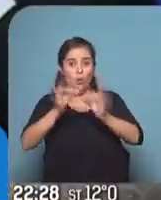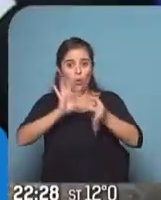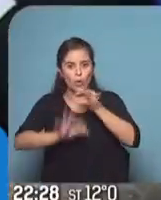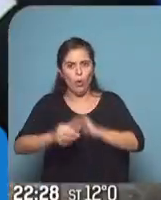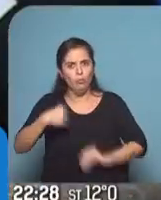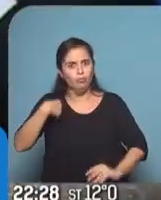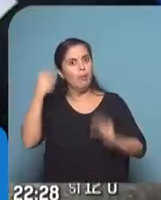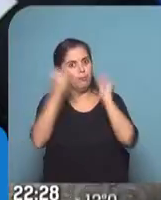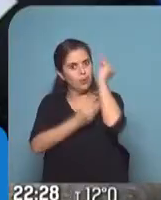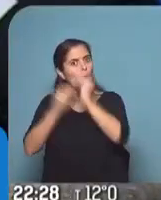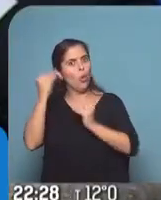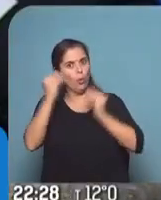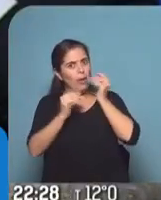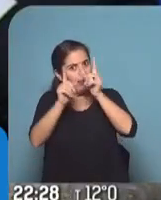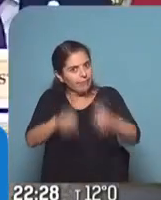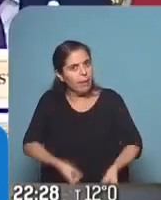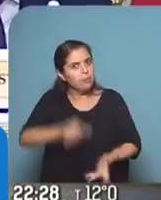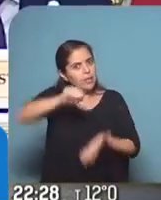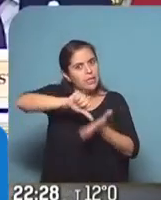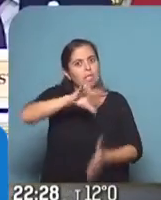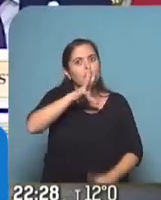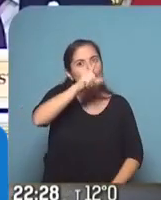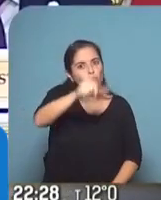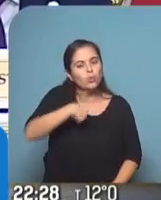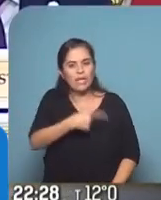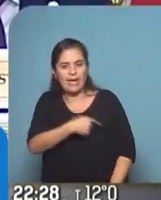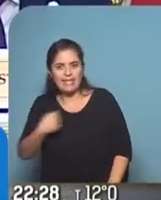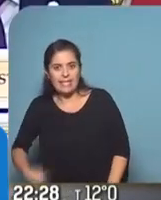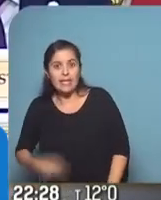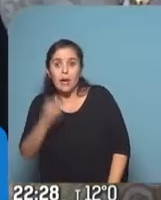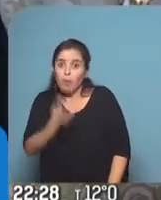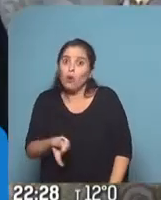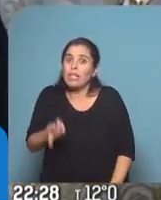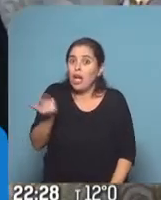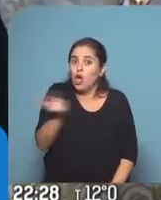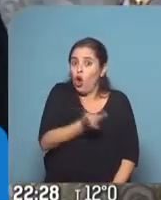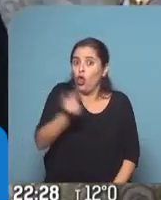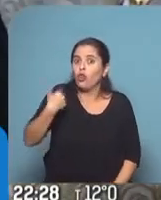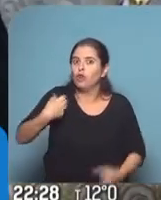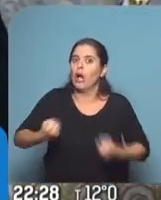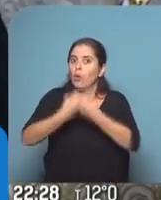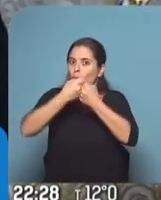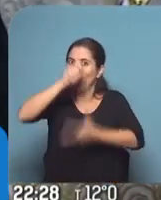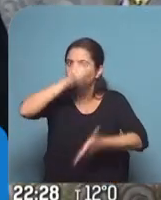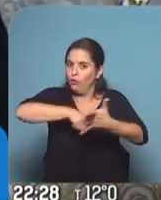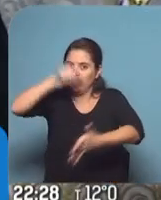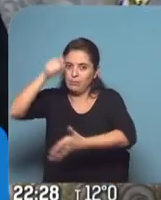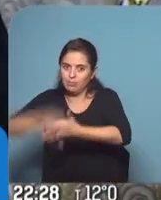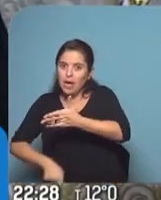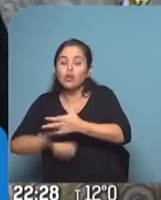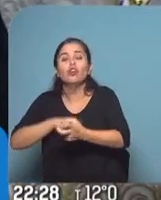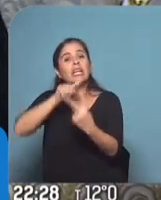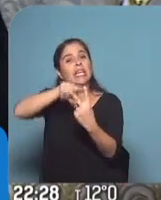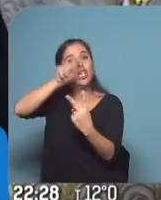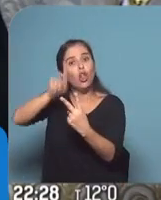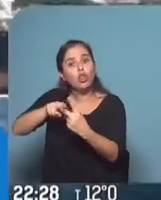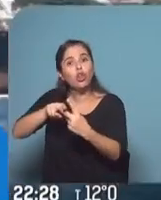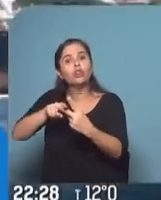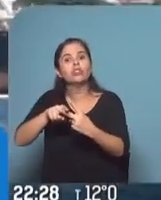a Rusia y China, también firmantes del acuerdo y quienes mantienen sus propios diferendos geopolíticos con Estados